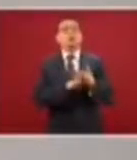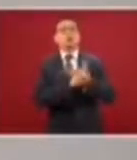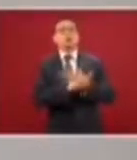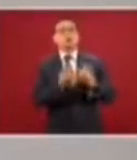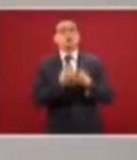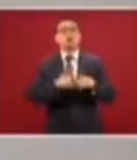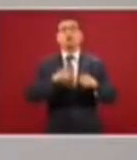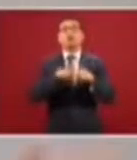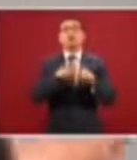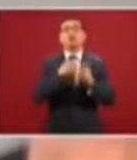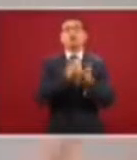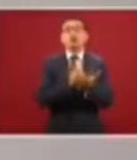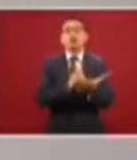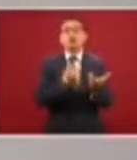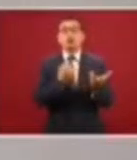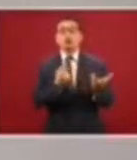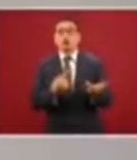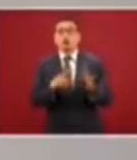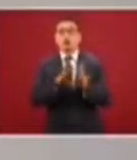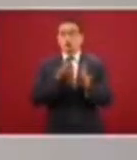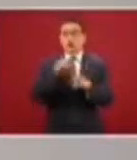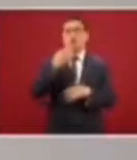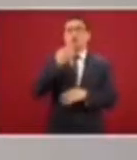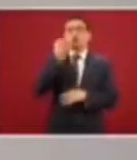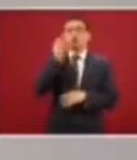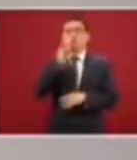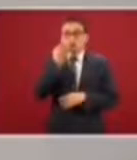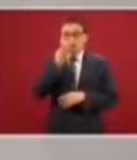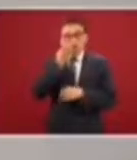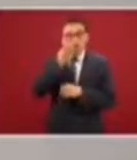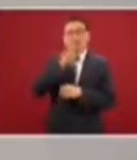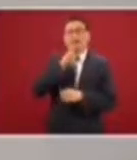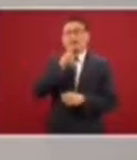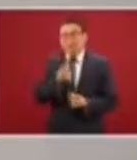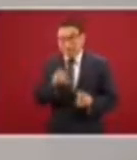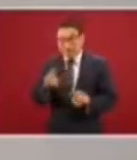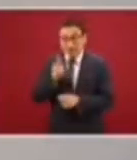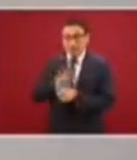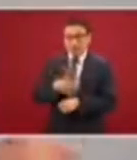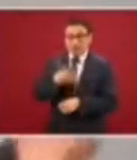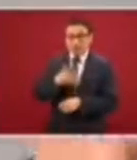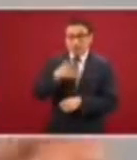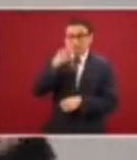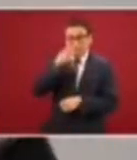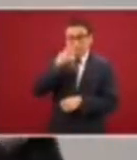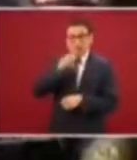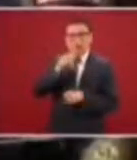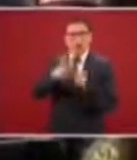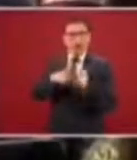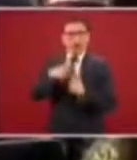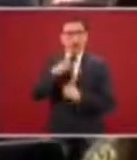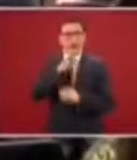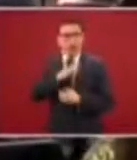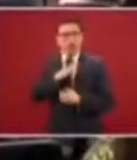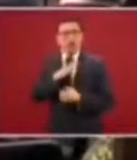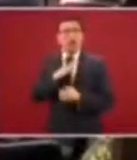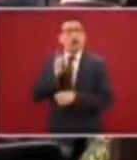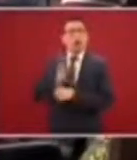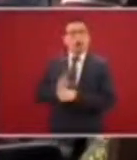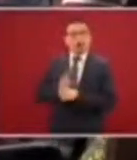social, como filtros escolares en donde se detecta a los niños con síntomas, o